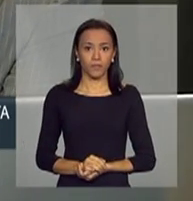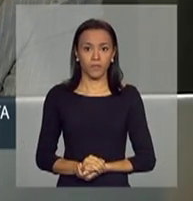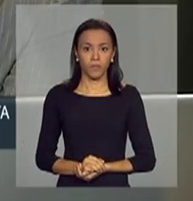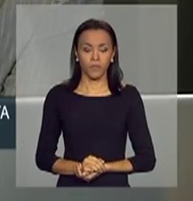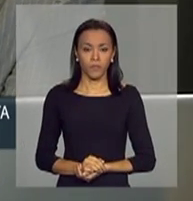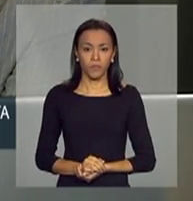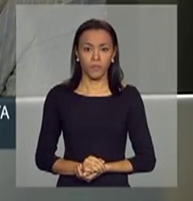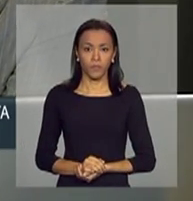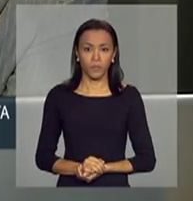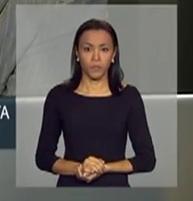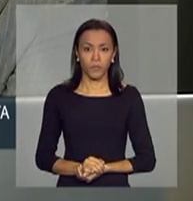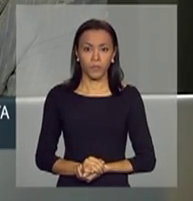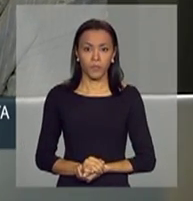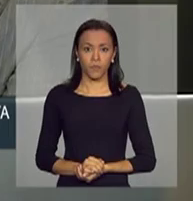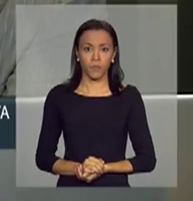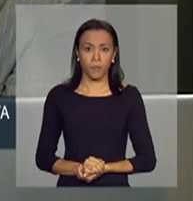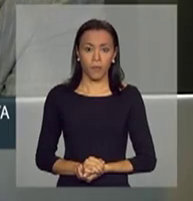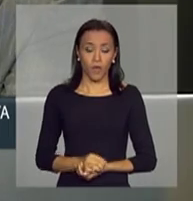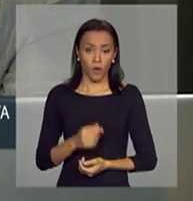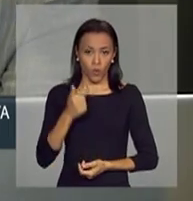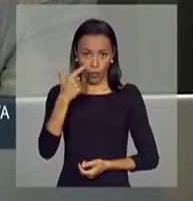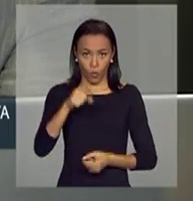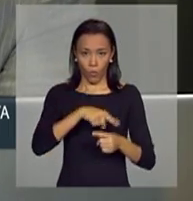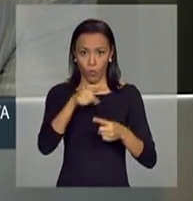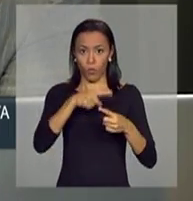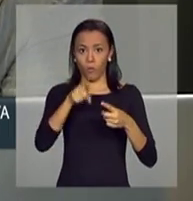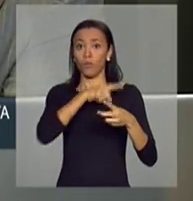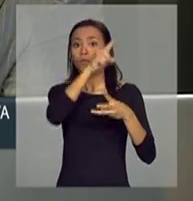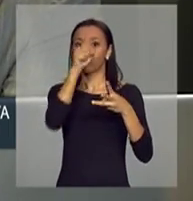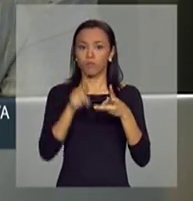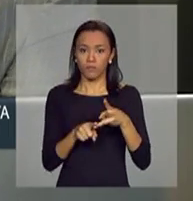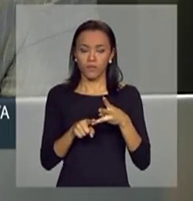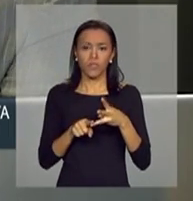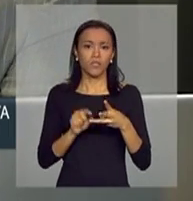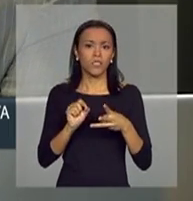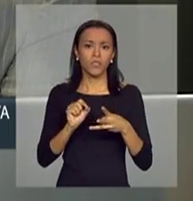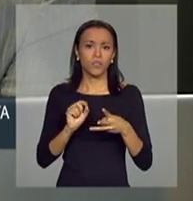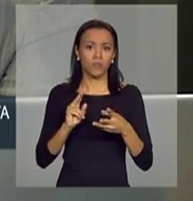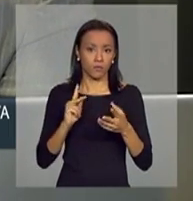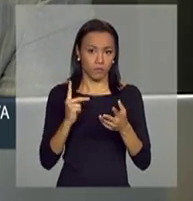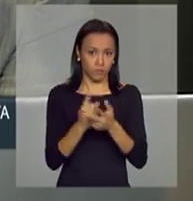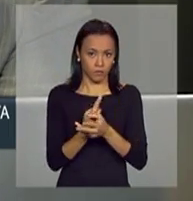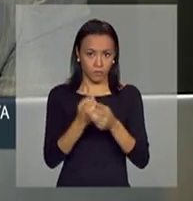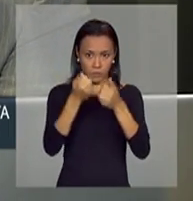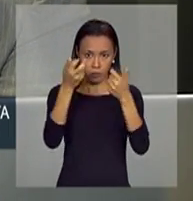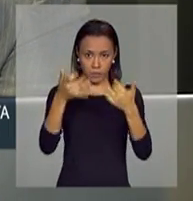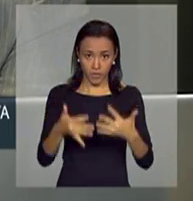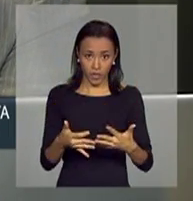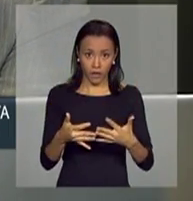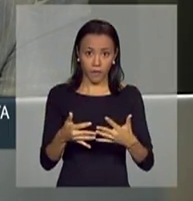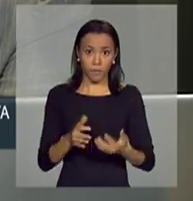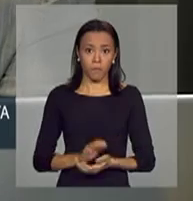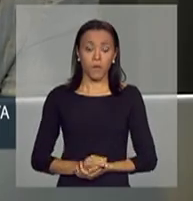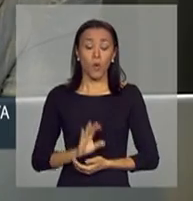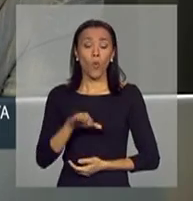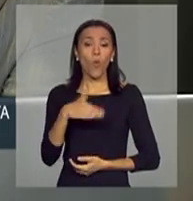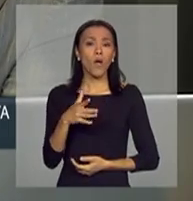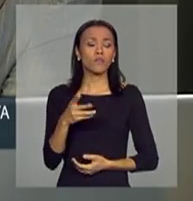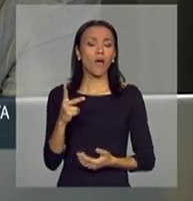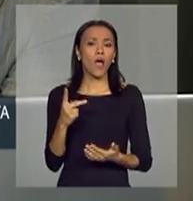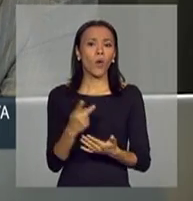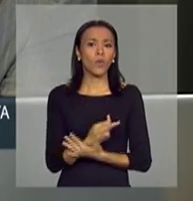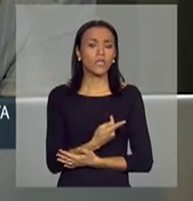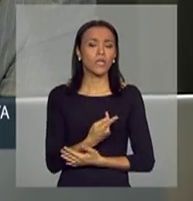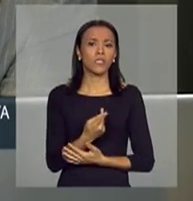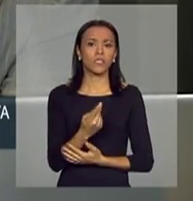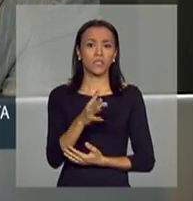verdad. Y el tercer punto es que, por supuesto, cuando hay una burocracia de silencio y una